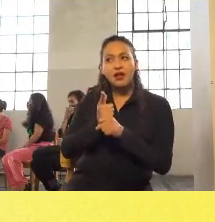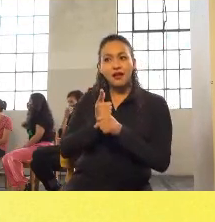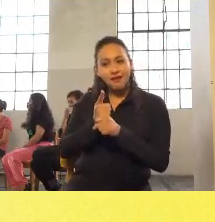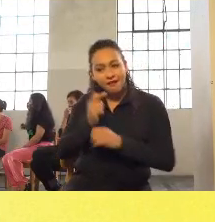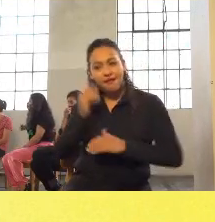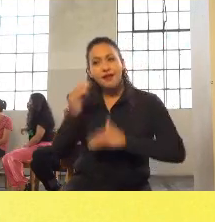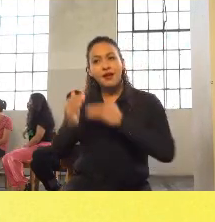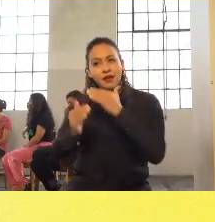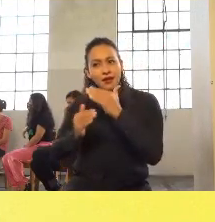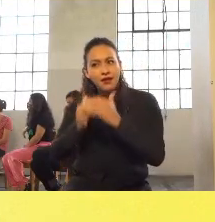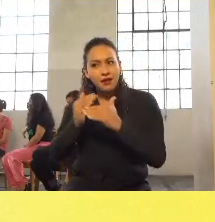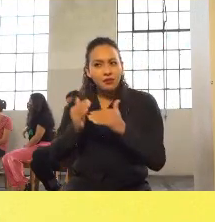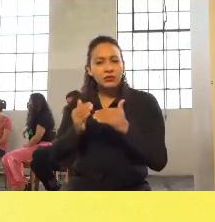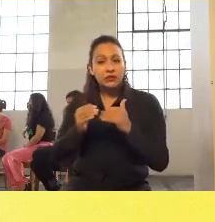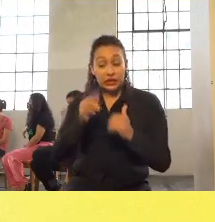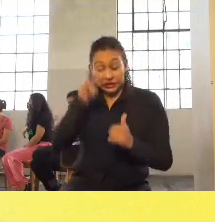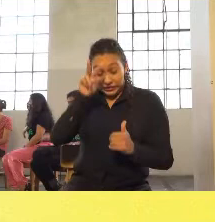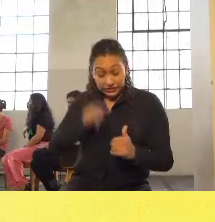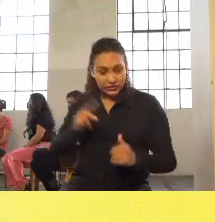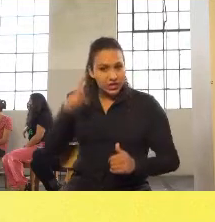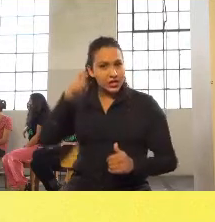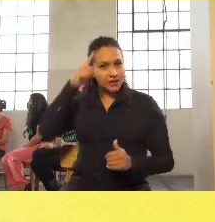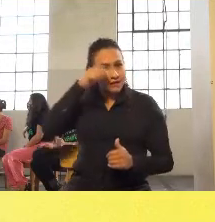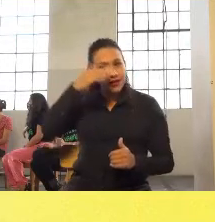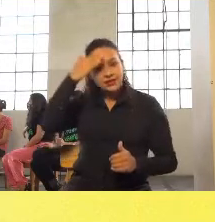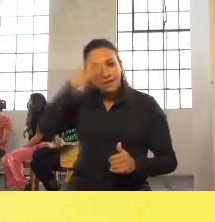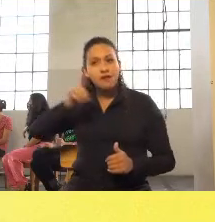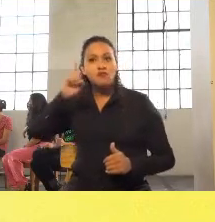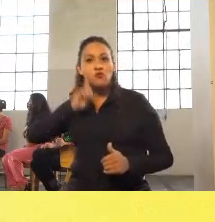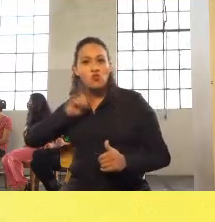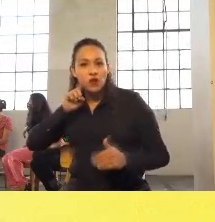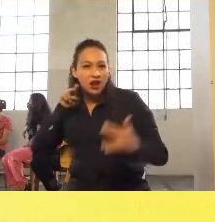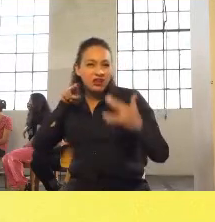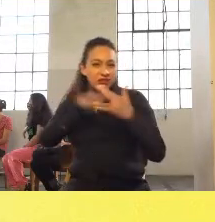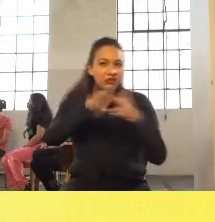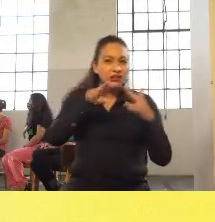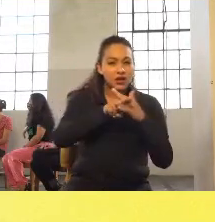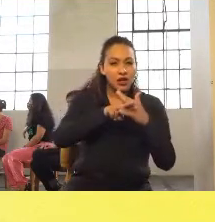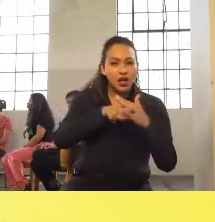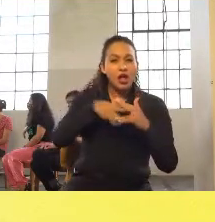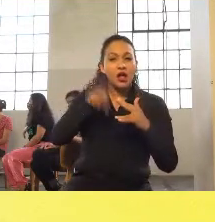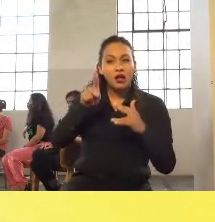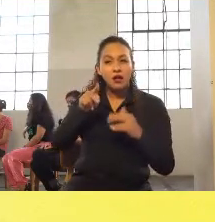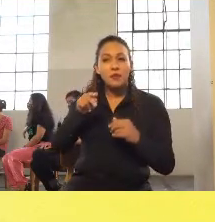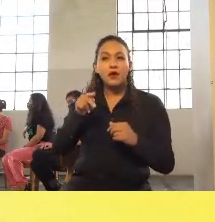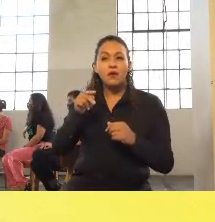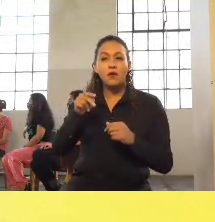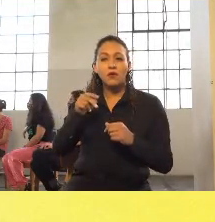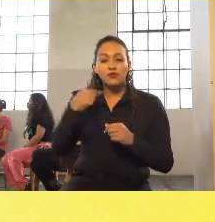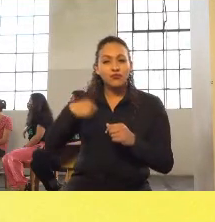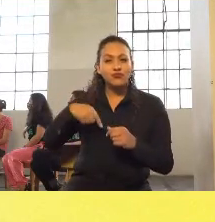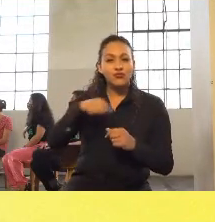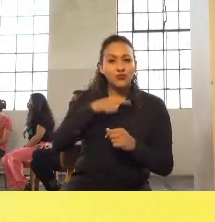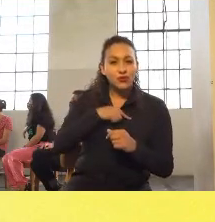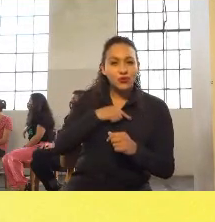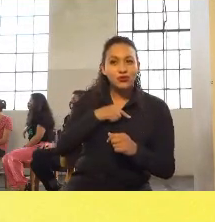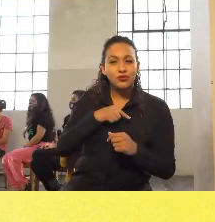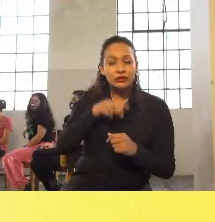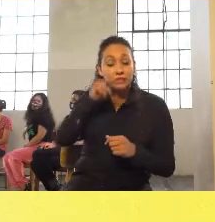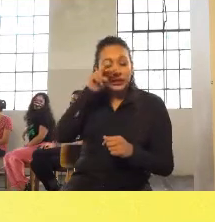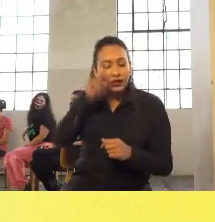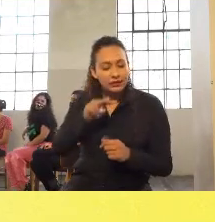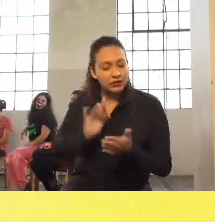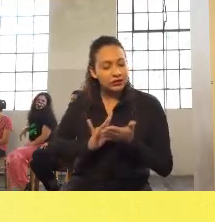ese proceso en especial fue muy rudo, pero recibimos un montón, o sea, uno a uno, de parte de las familias, muchísimo agradecimiento, que